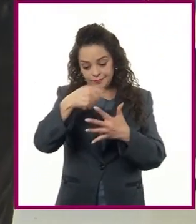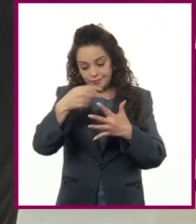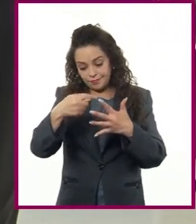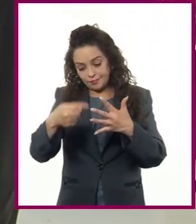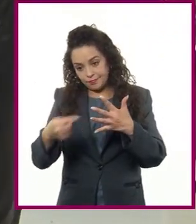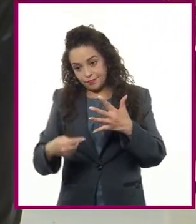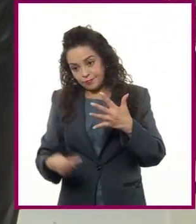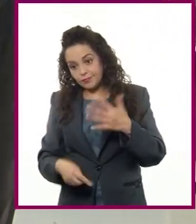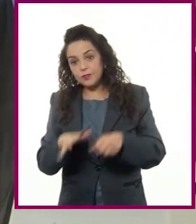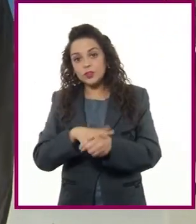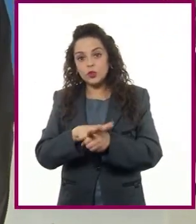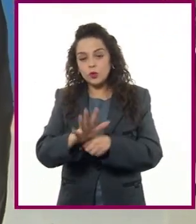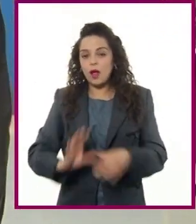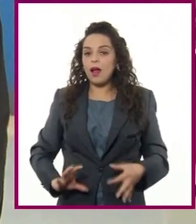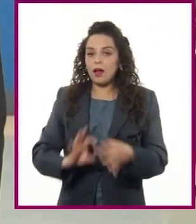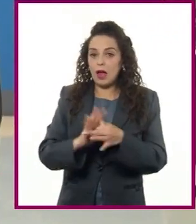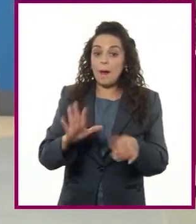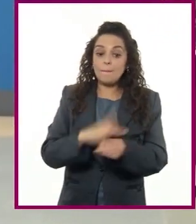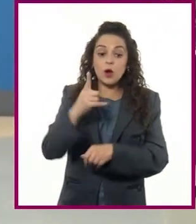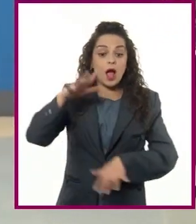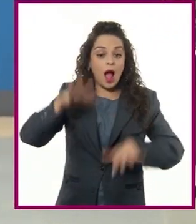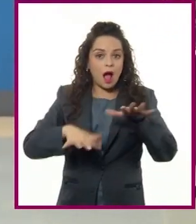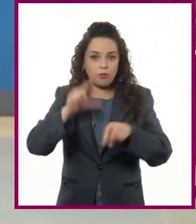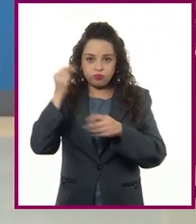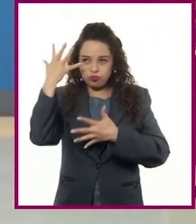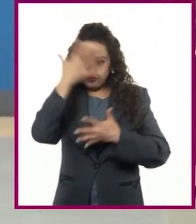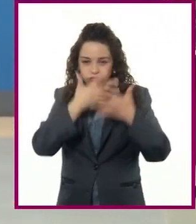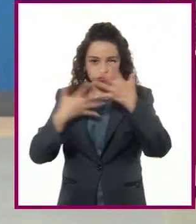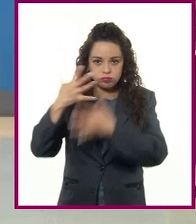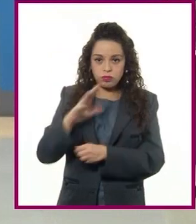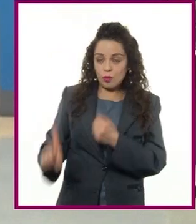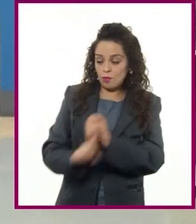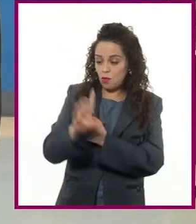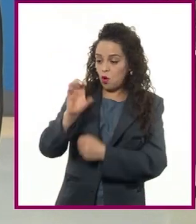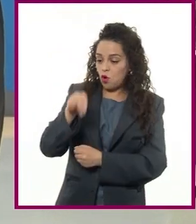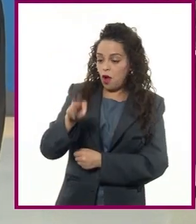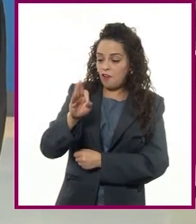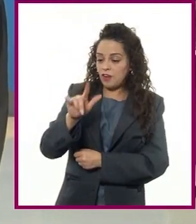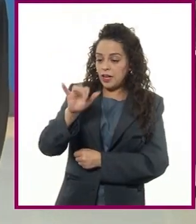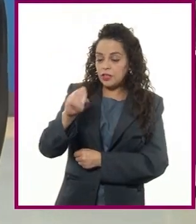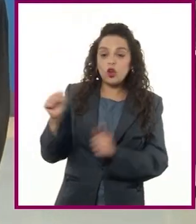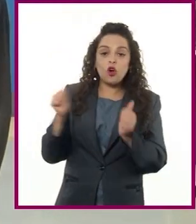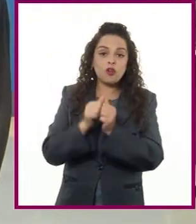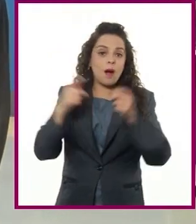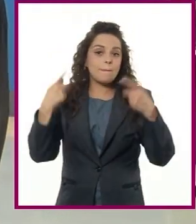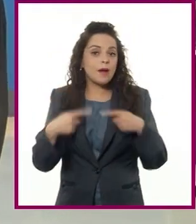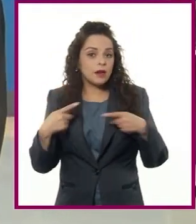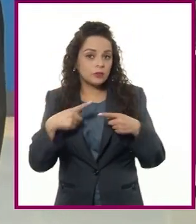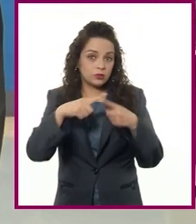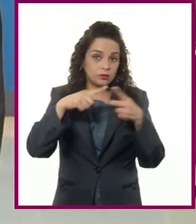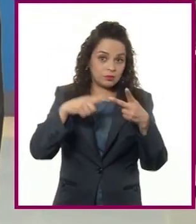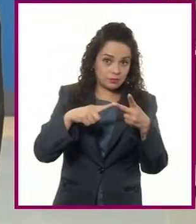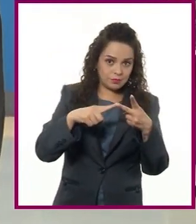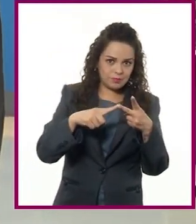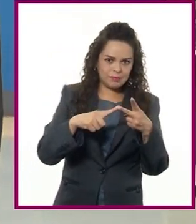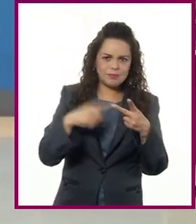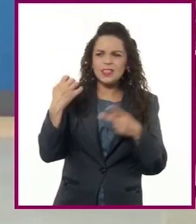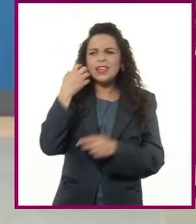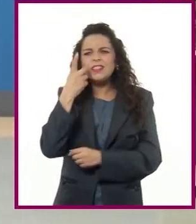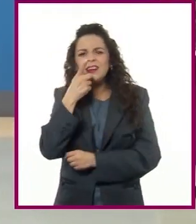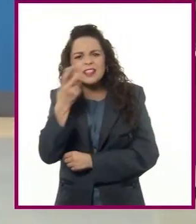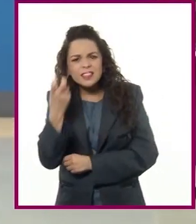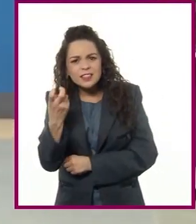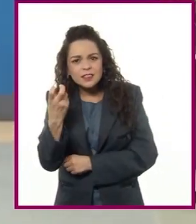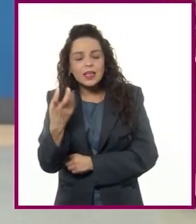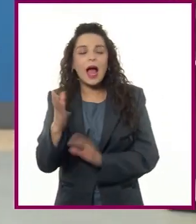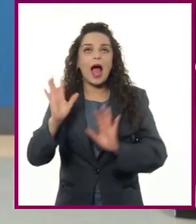conforman, pues muchas veces se confunde el conflicto con la persona. Es decir,